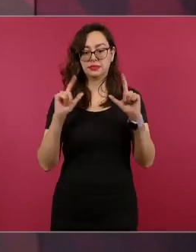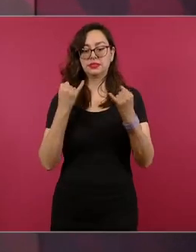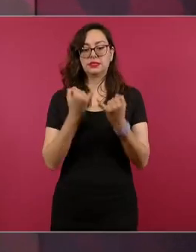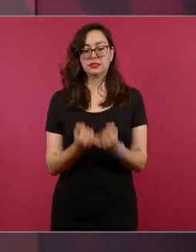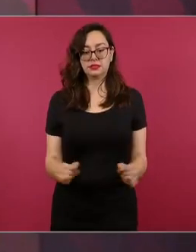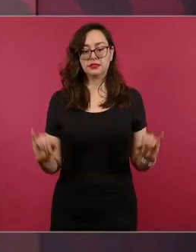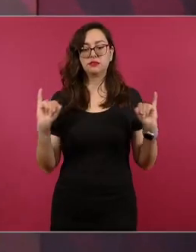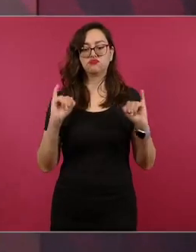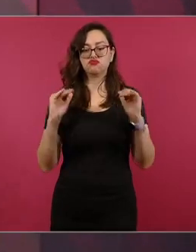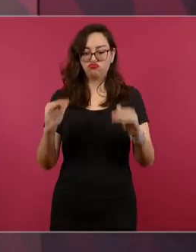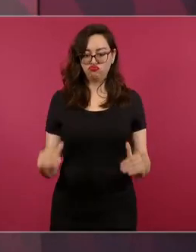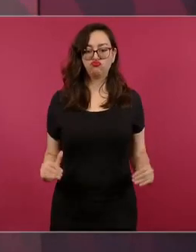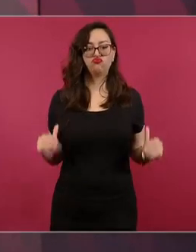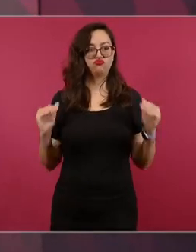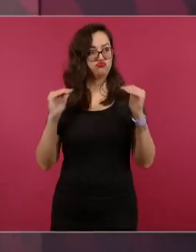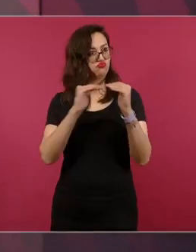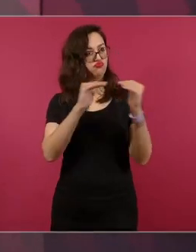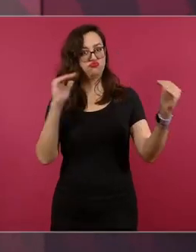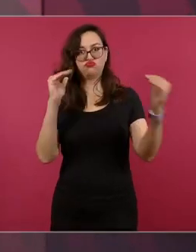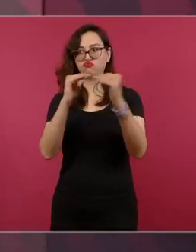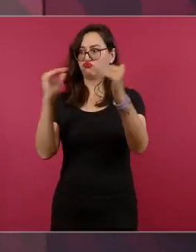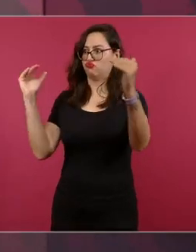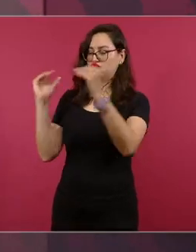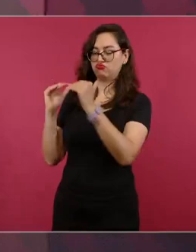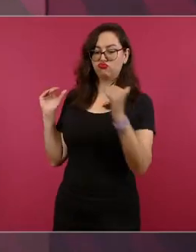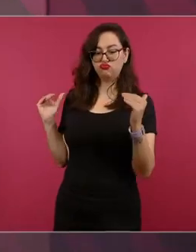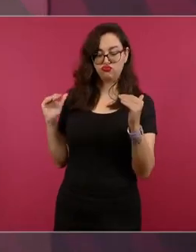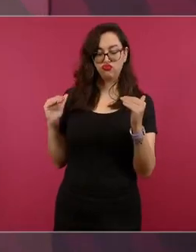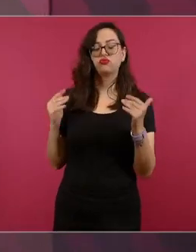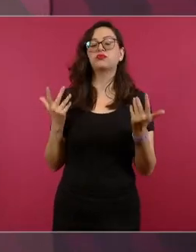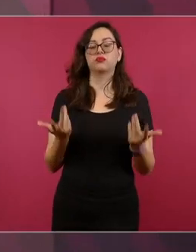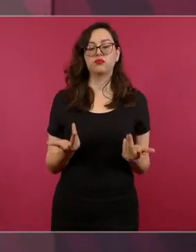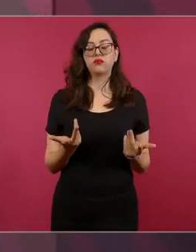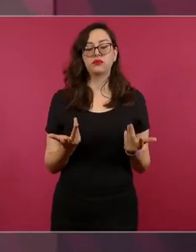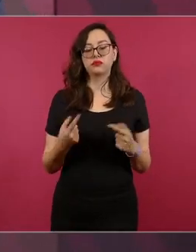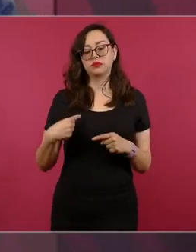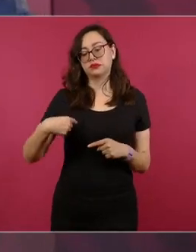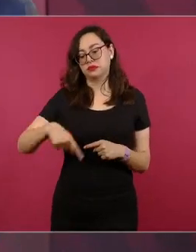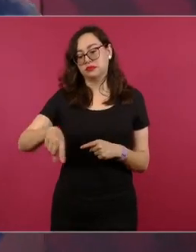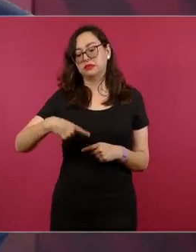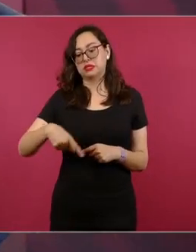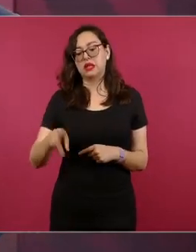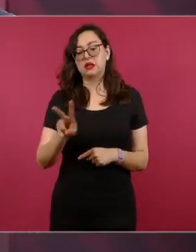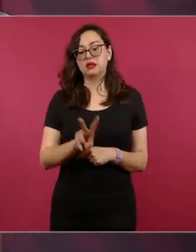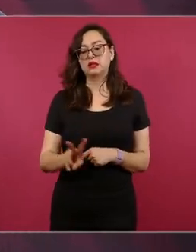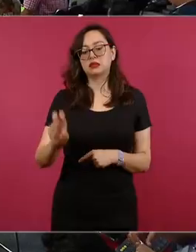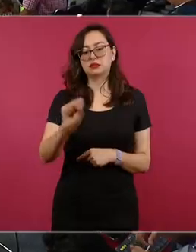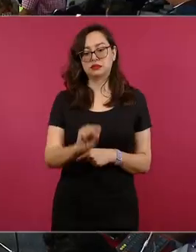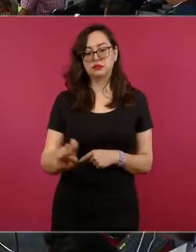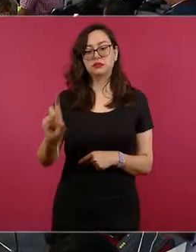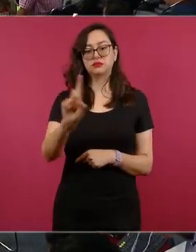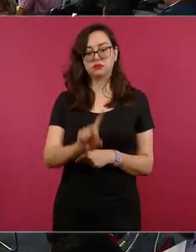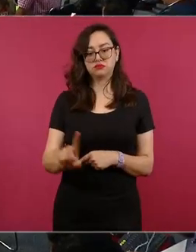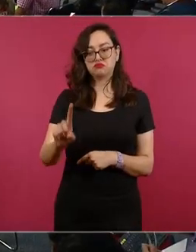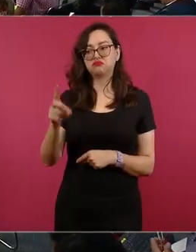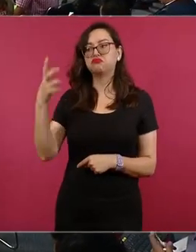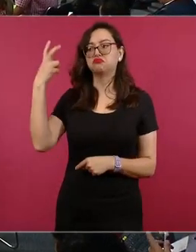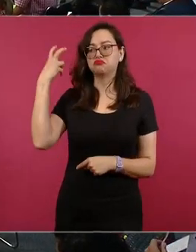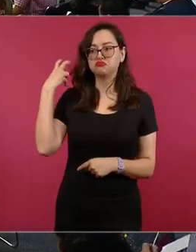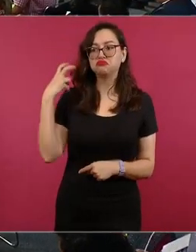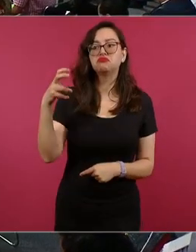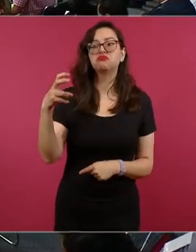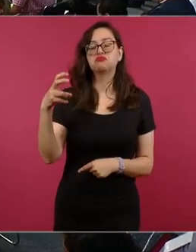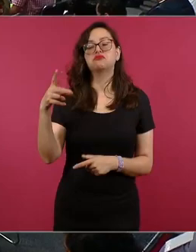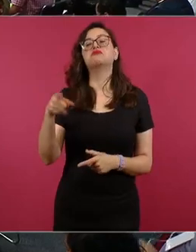independiente, soberano. Entonces, vamos a estar con los marinos. Nosotros